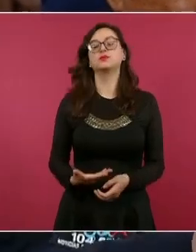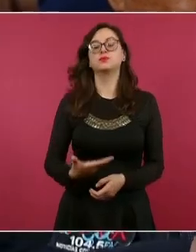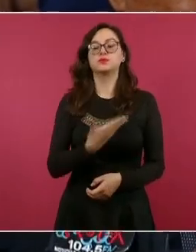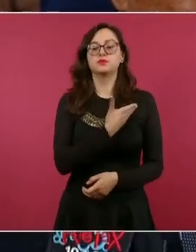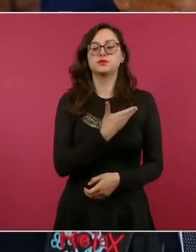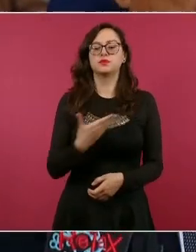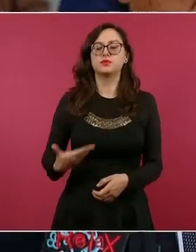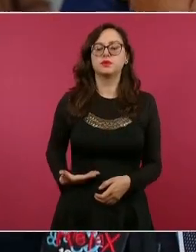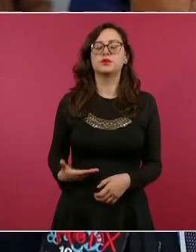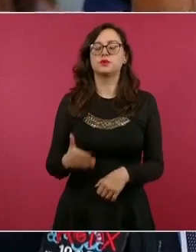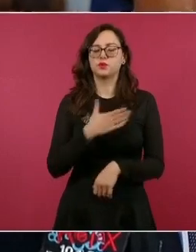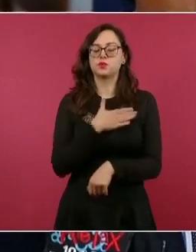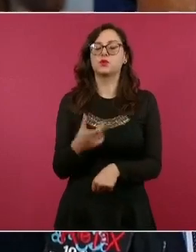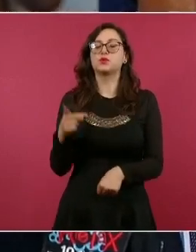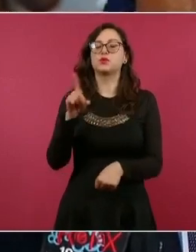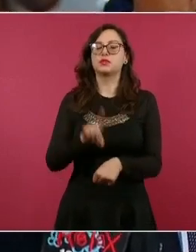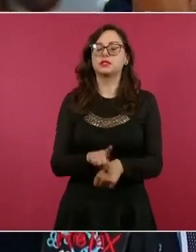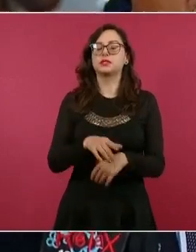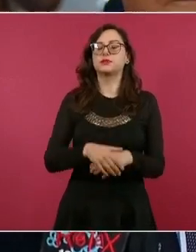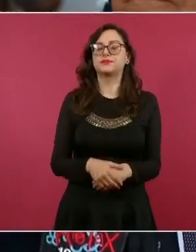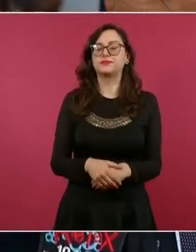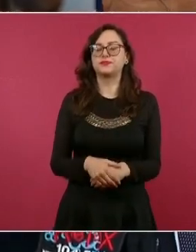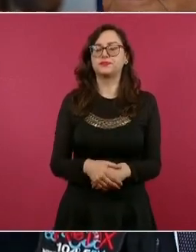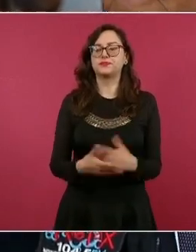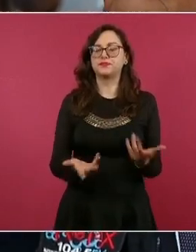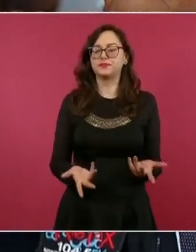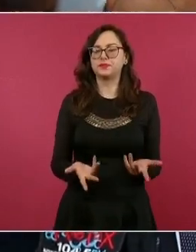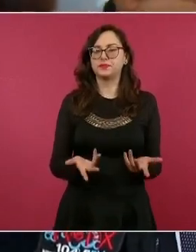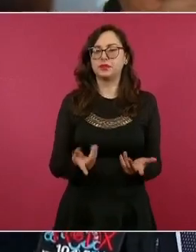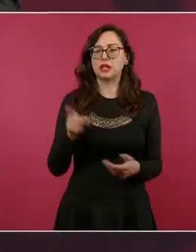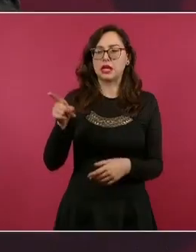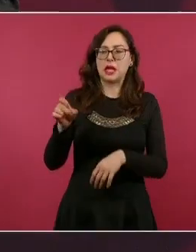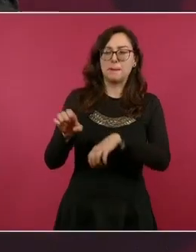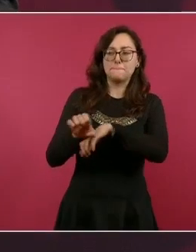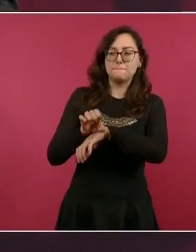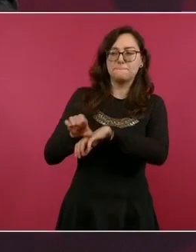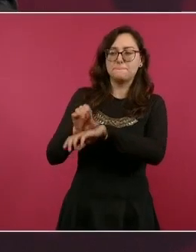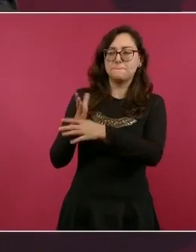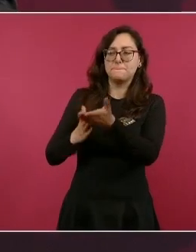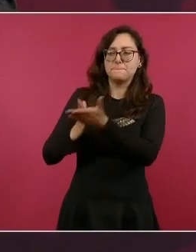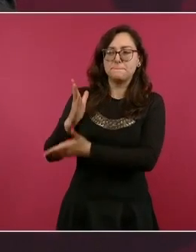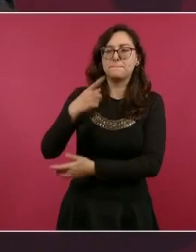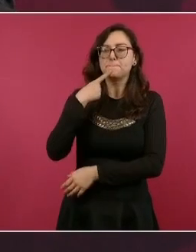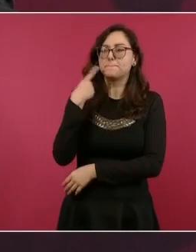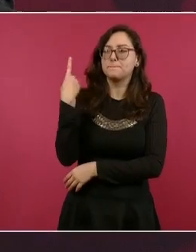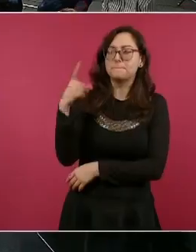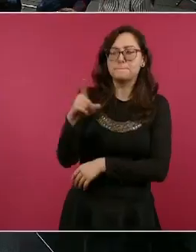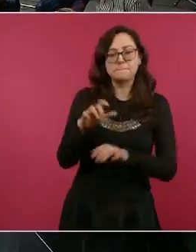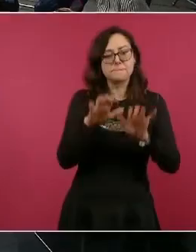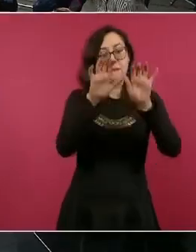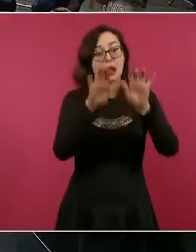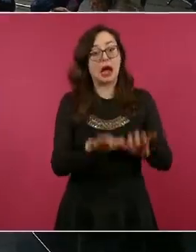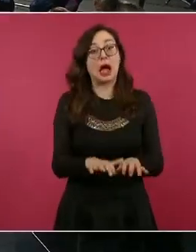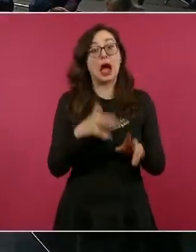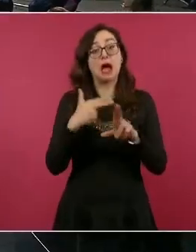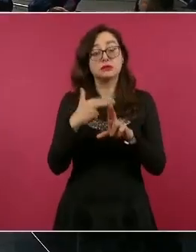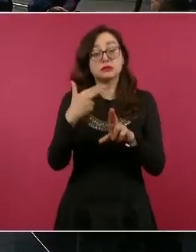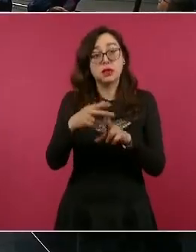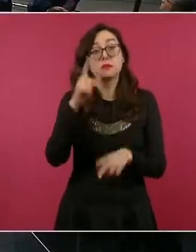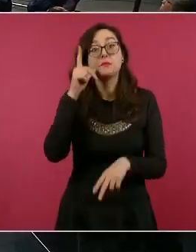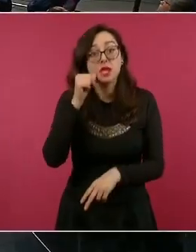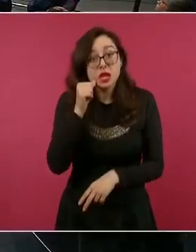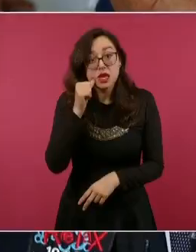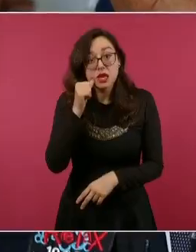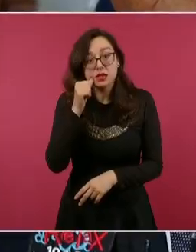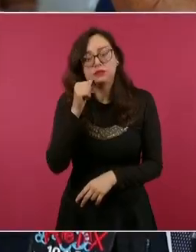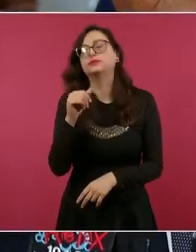Corte por el tema de la embajada, ¿sería mañana? Sí. Ante ellos. ¿Qué ajustes fue los que se pidieron o que usted pidió para